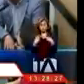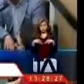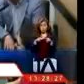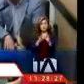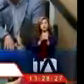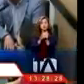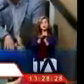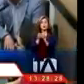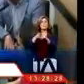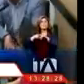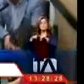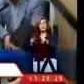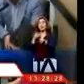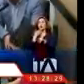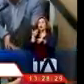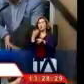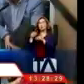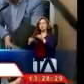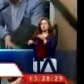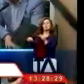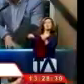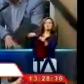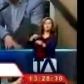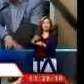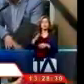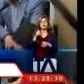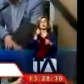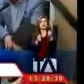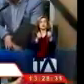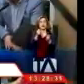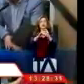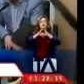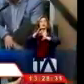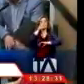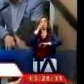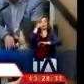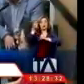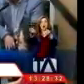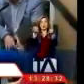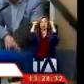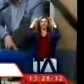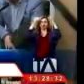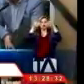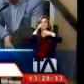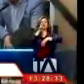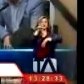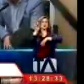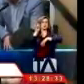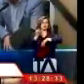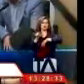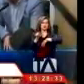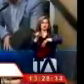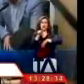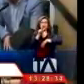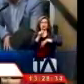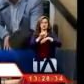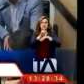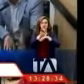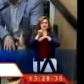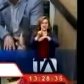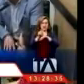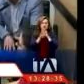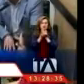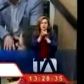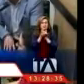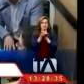se revisará el precio. Los vehículos de transportación pública y pesados son alrededor de 120,000 y los vehículos privados